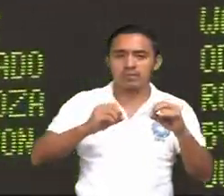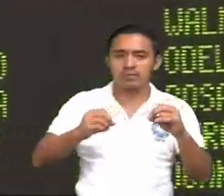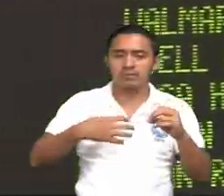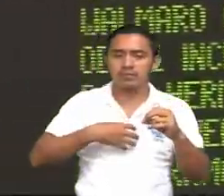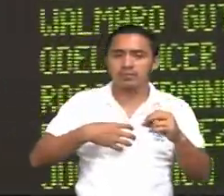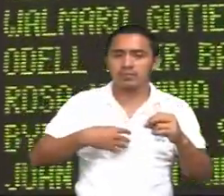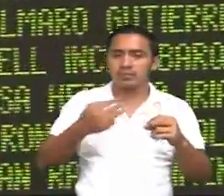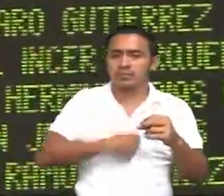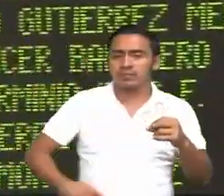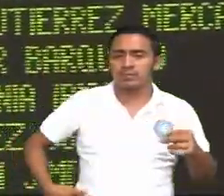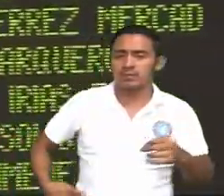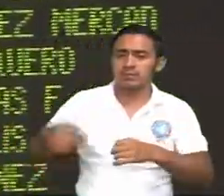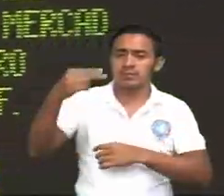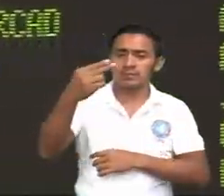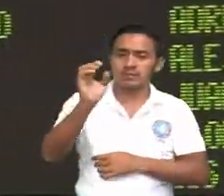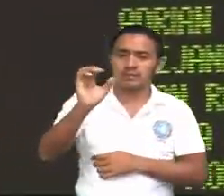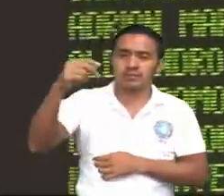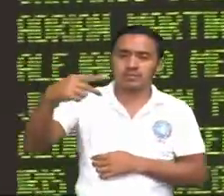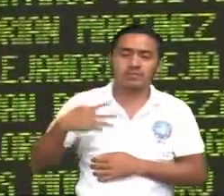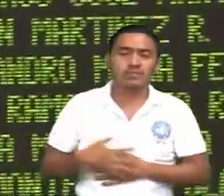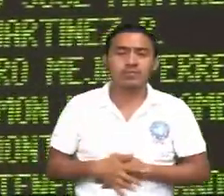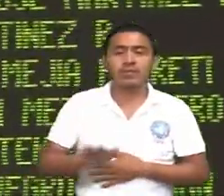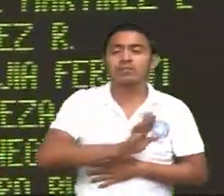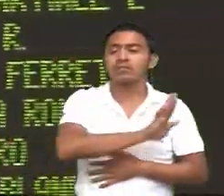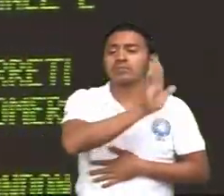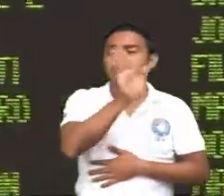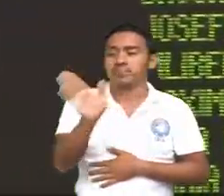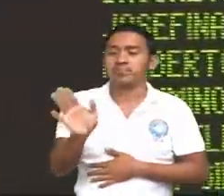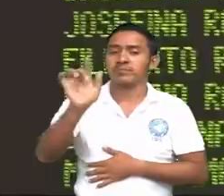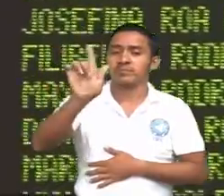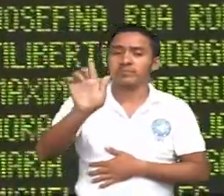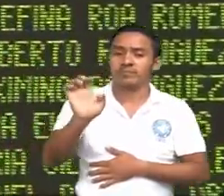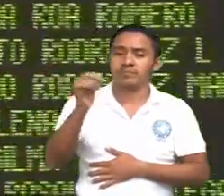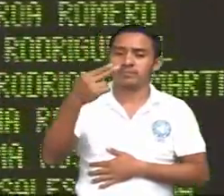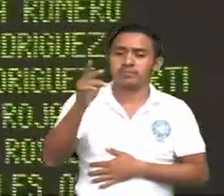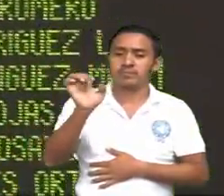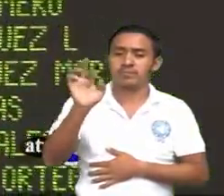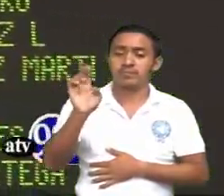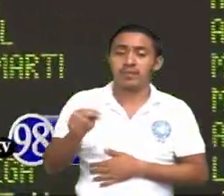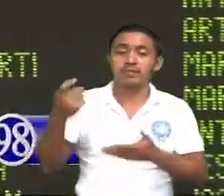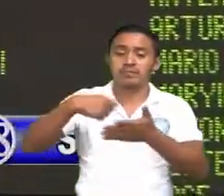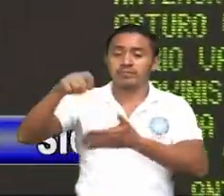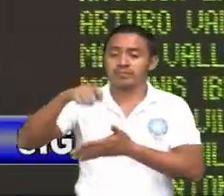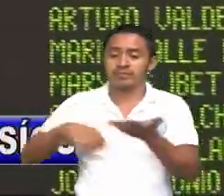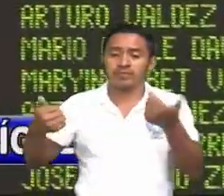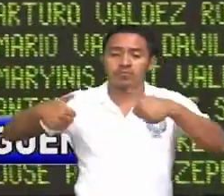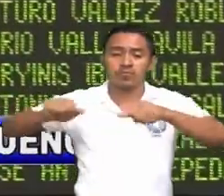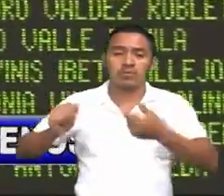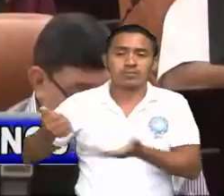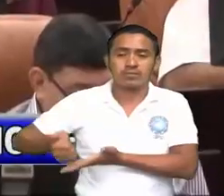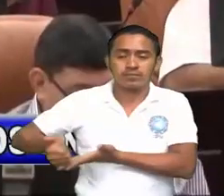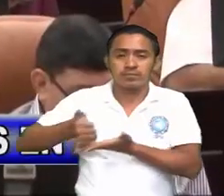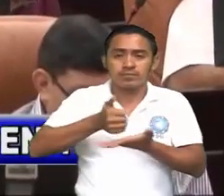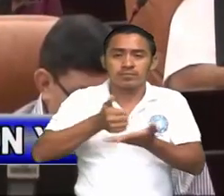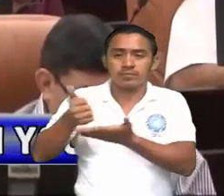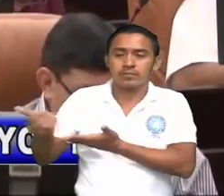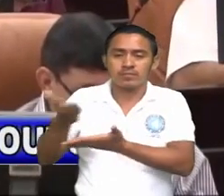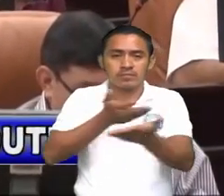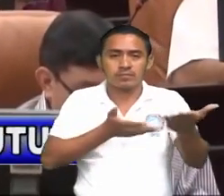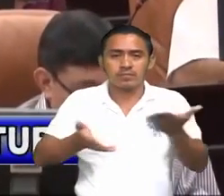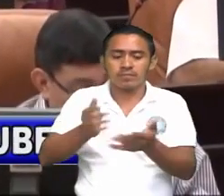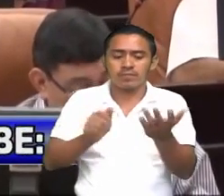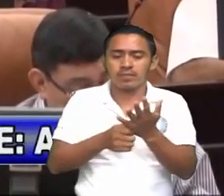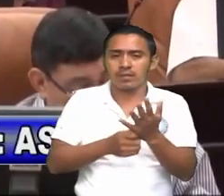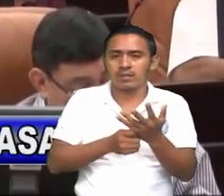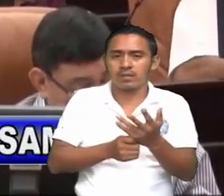por el ministro de Hacienda y Crédito Público llegó hasta Teherán para firmar acuerdos de cooperación en el que se intercambiará carne